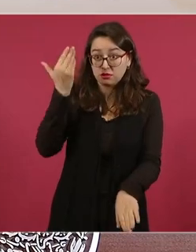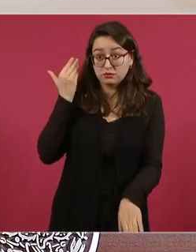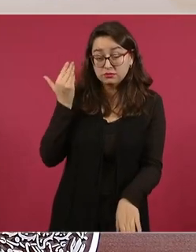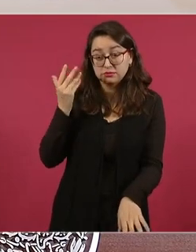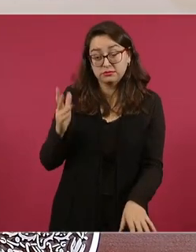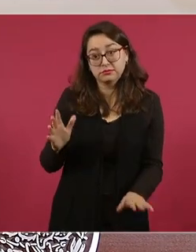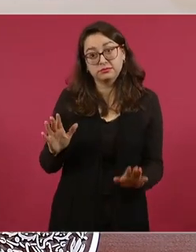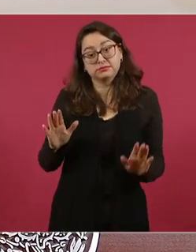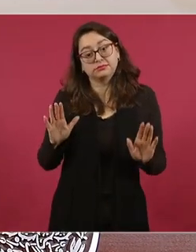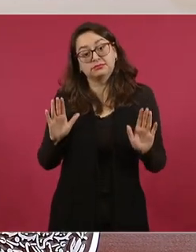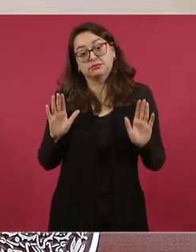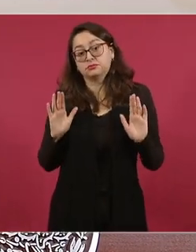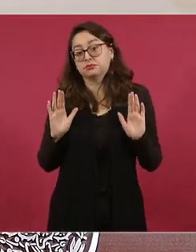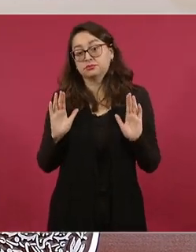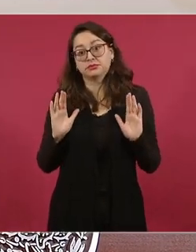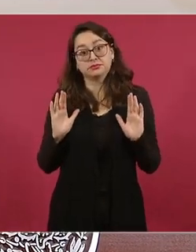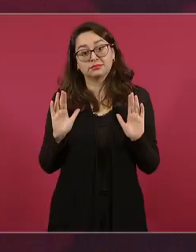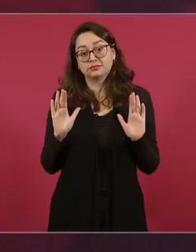y